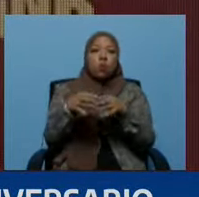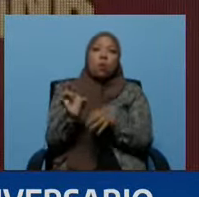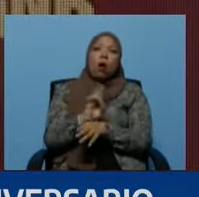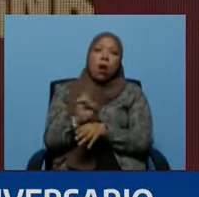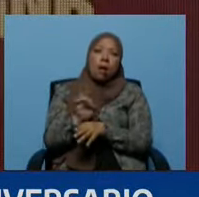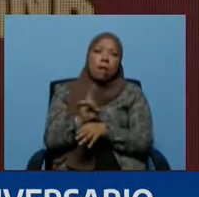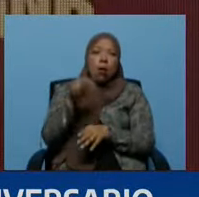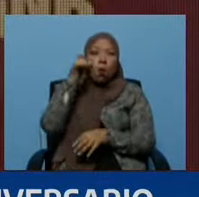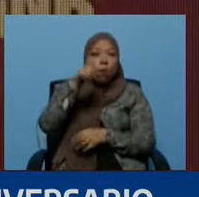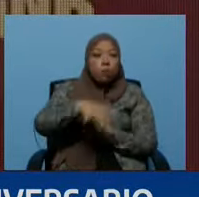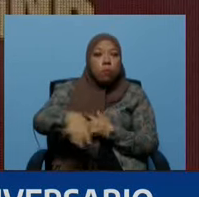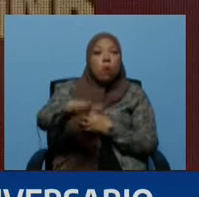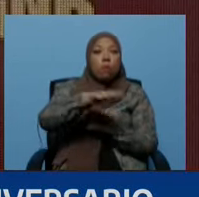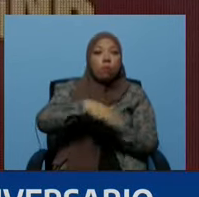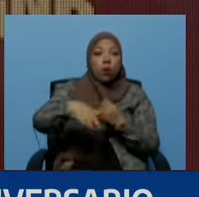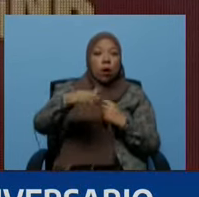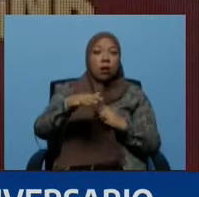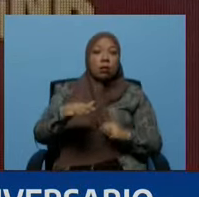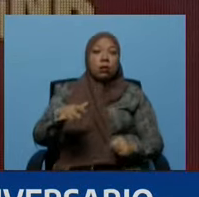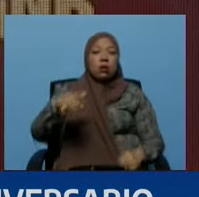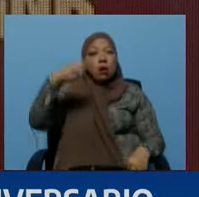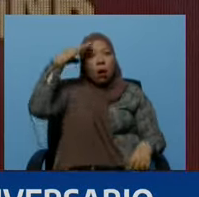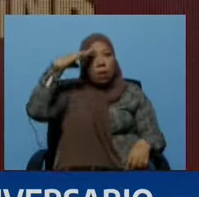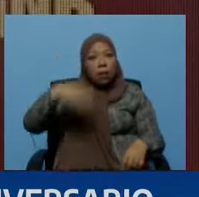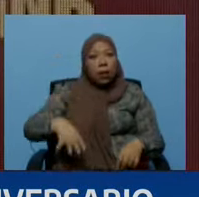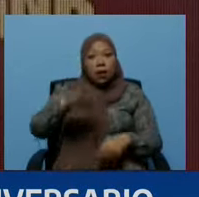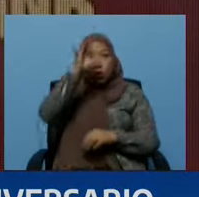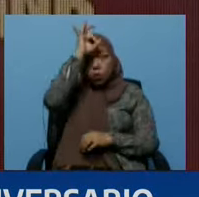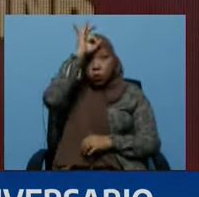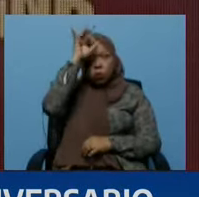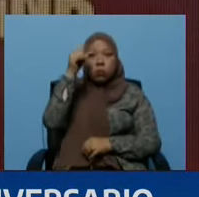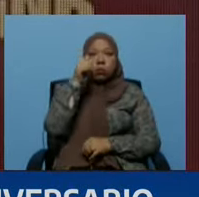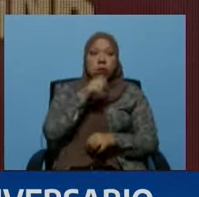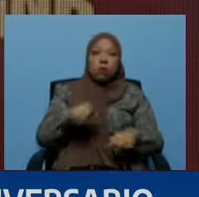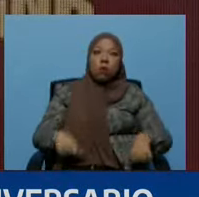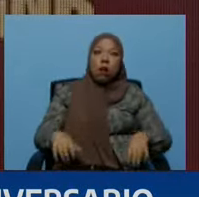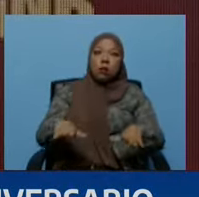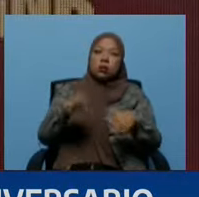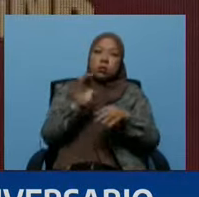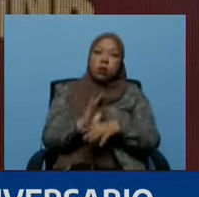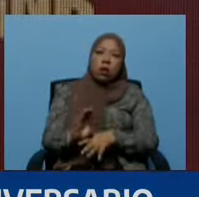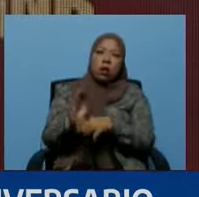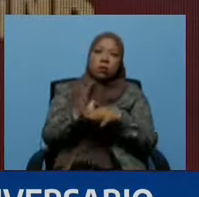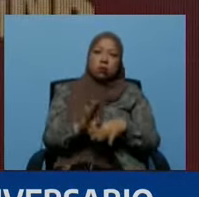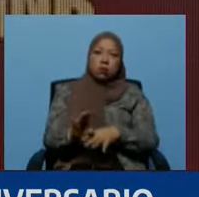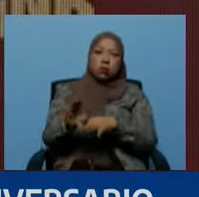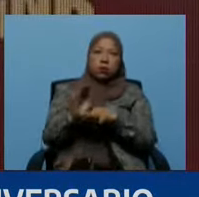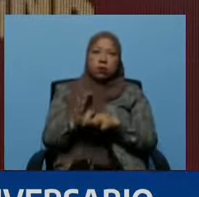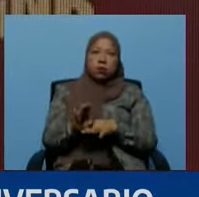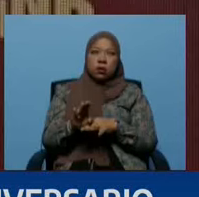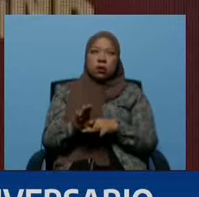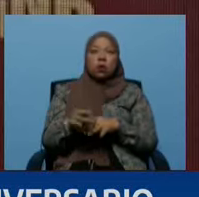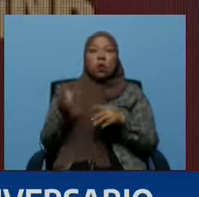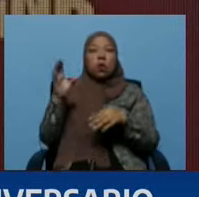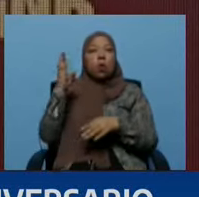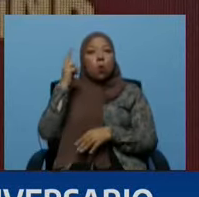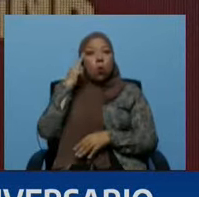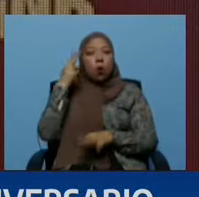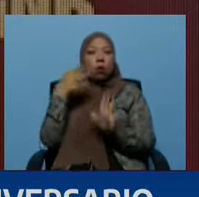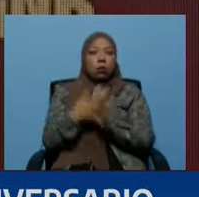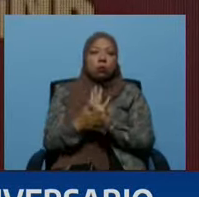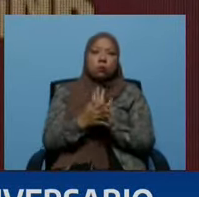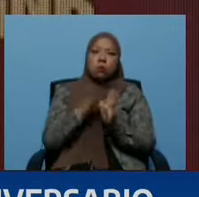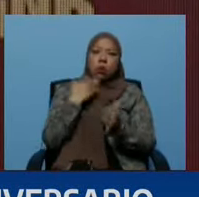inmediatamente populares, la milicia y la guardia, a salvarlo. No se han conocido estos